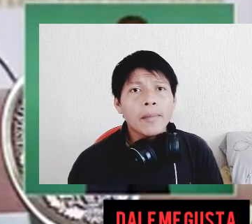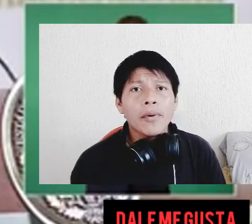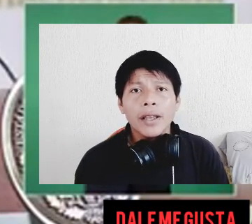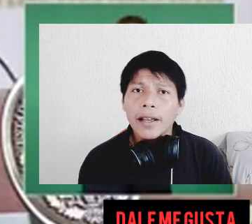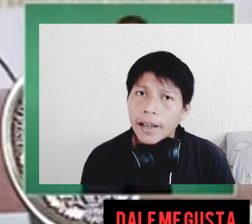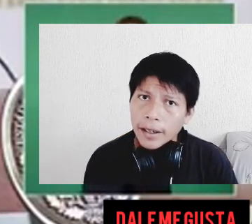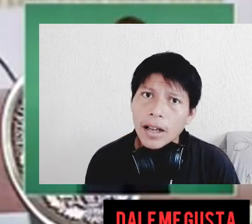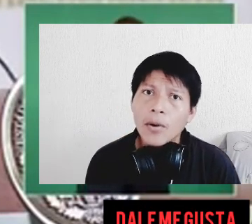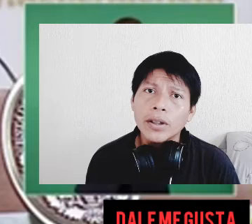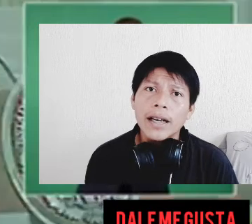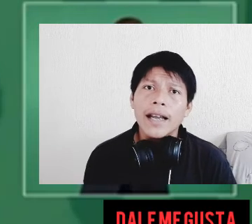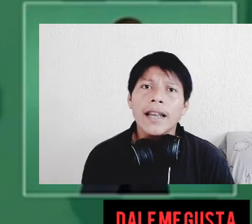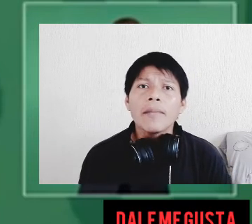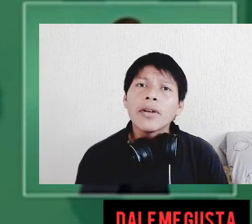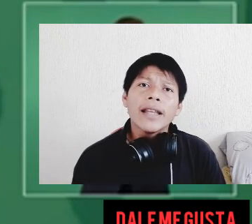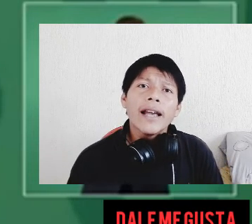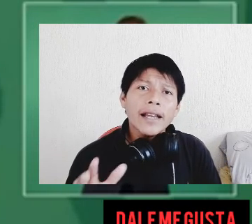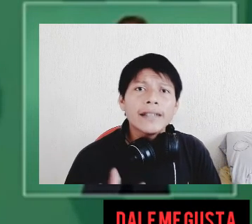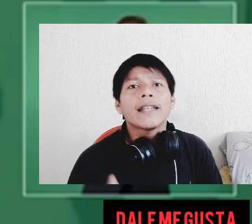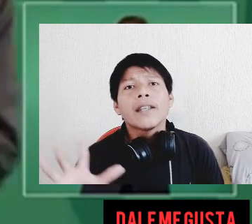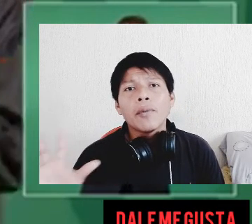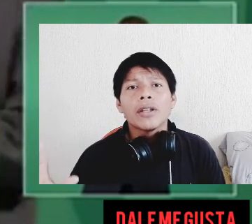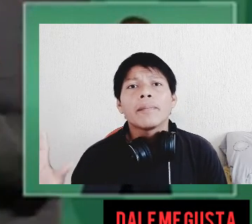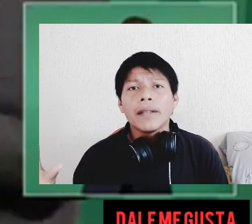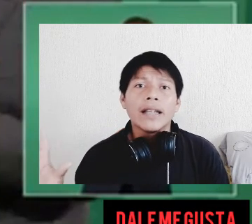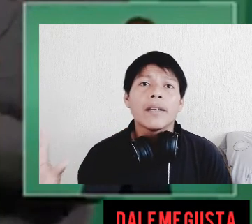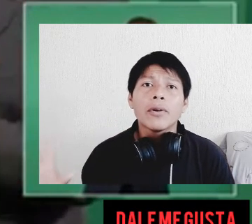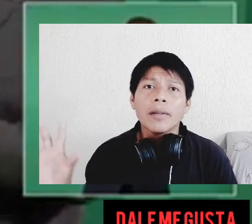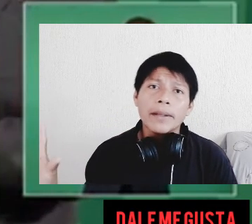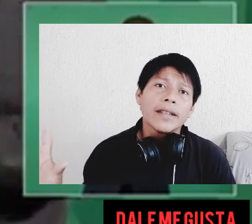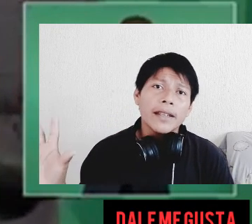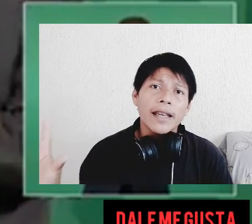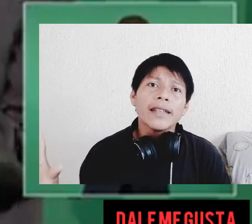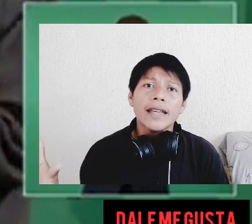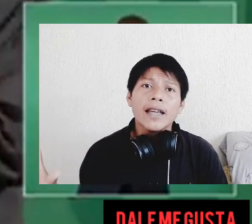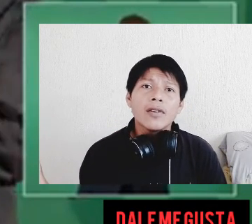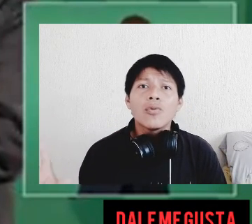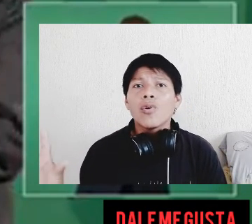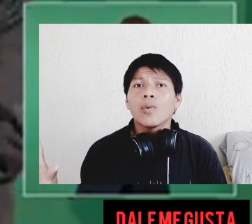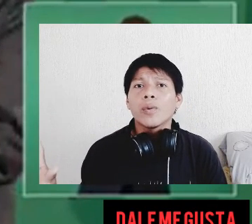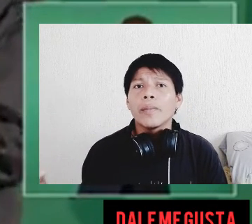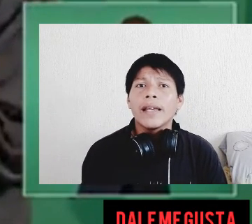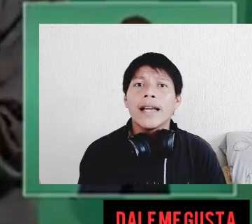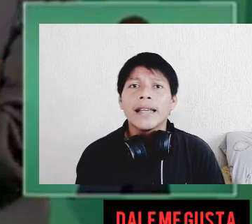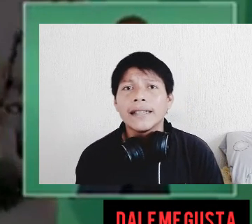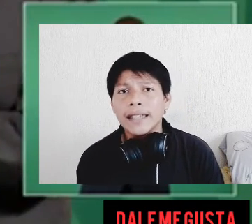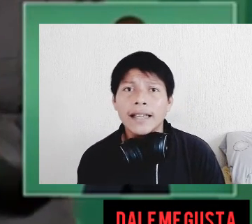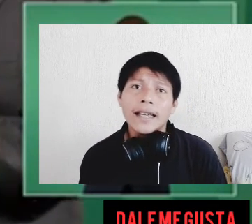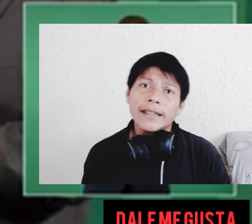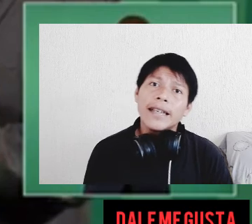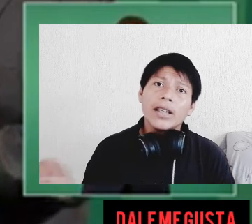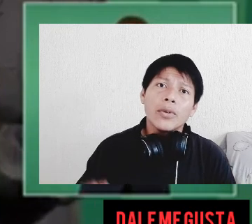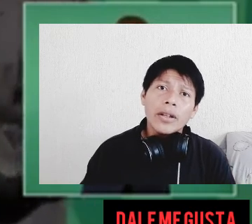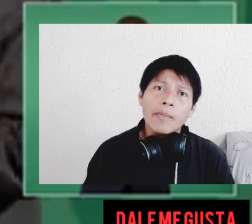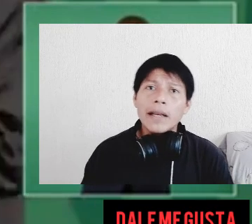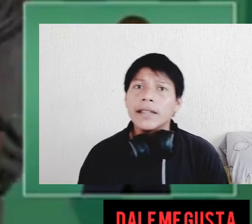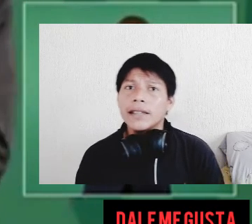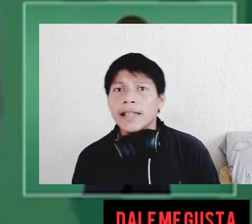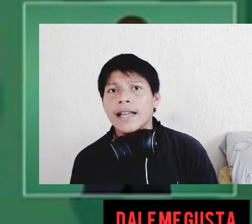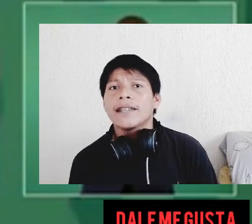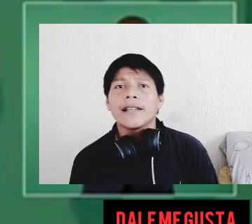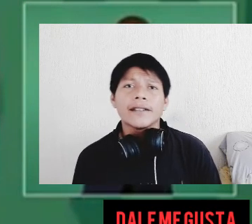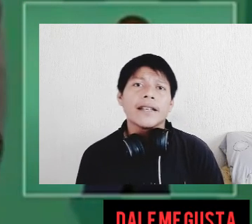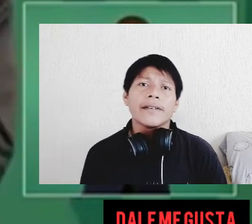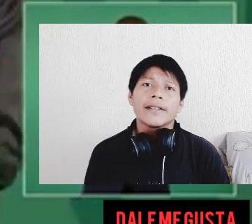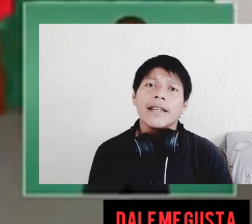también el temor, la otra cara de la moneda, es el temor del presidente, es que un corrupto venga y se siga endeudando al país